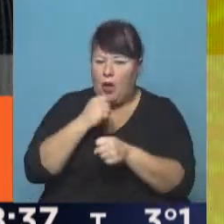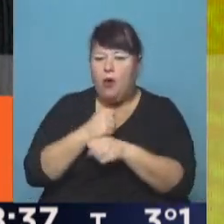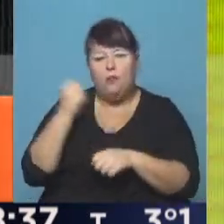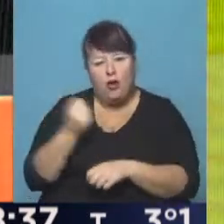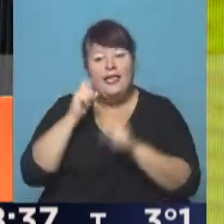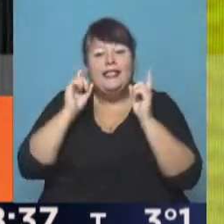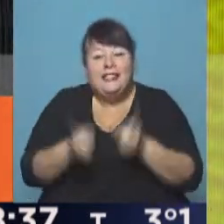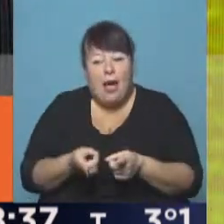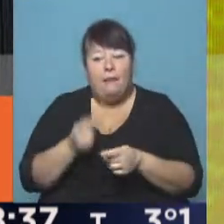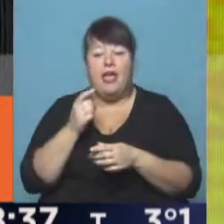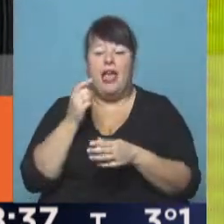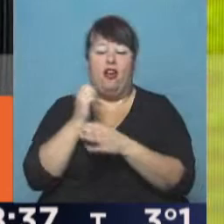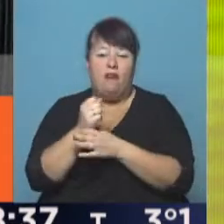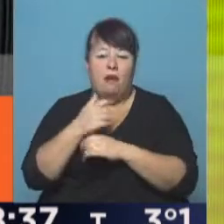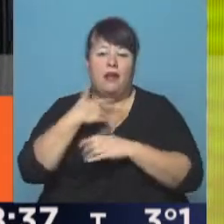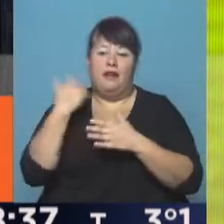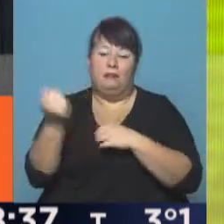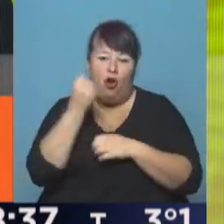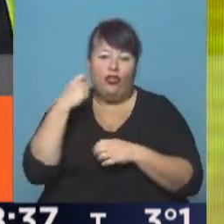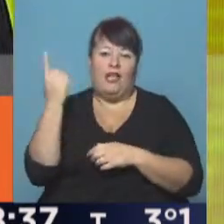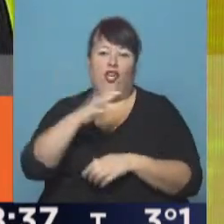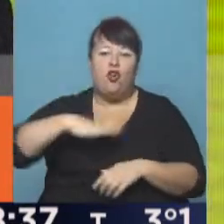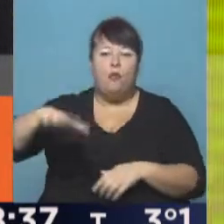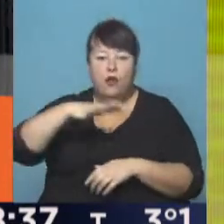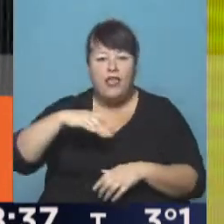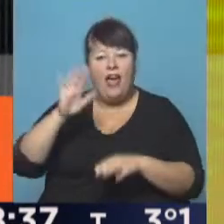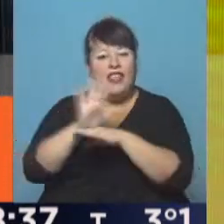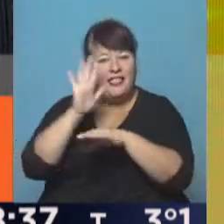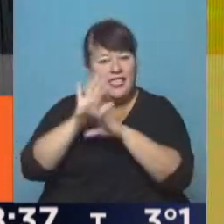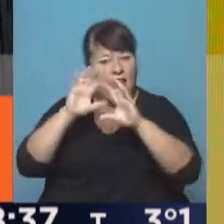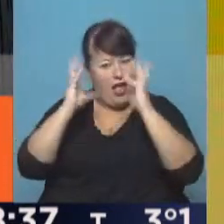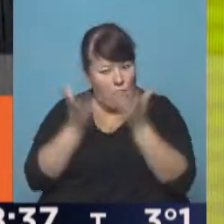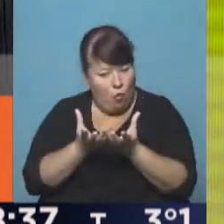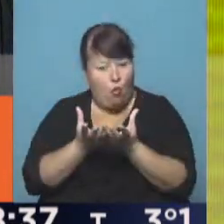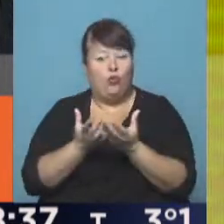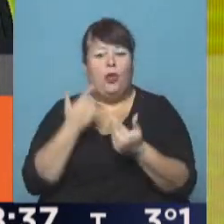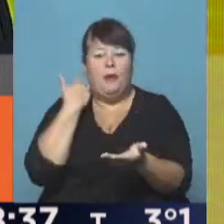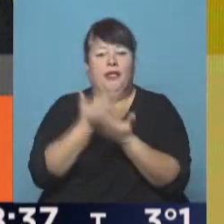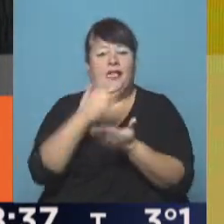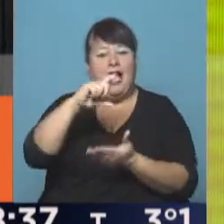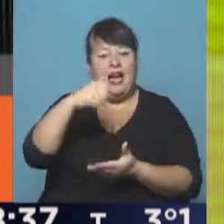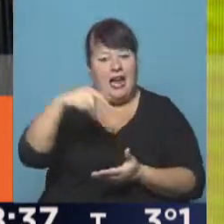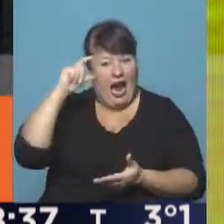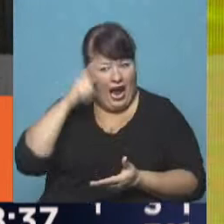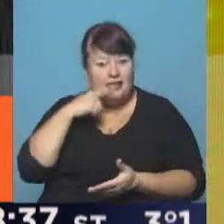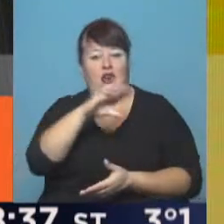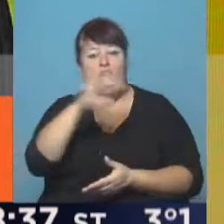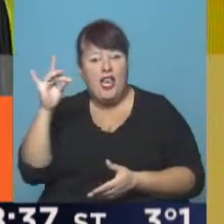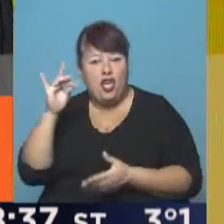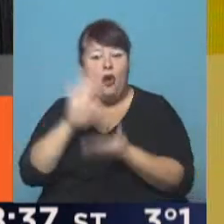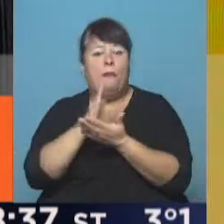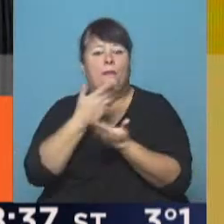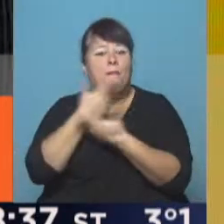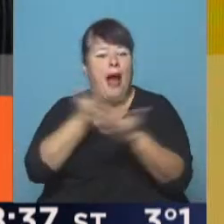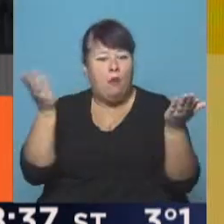incluso artísticamente es ponderado por la comunidad cinematográfica mundial se presenta en cannes fue elegido el material